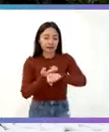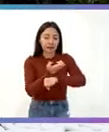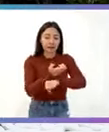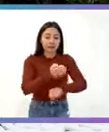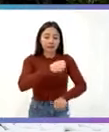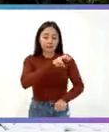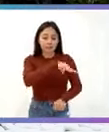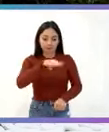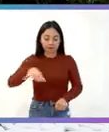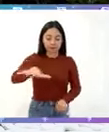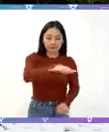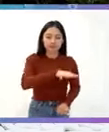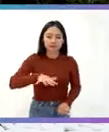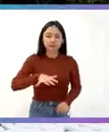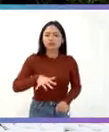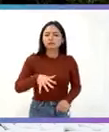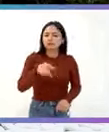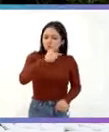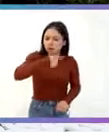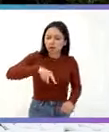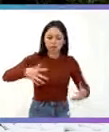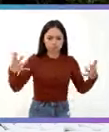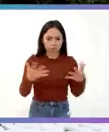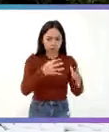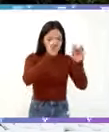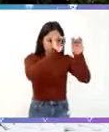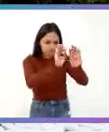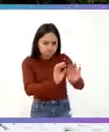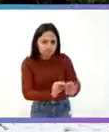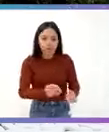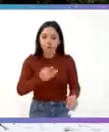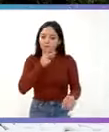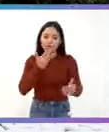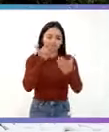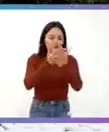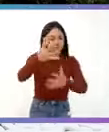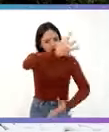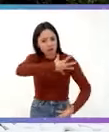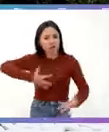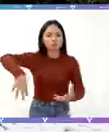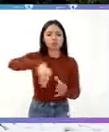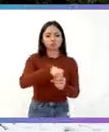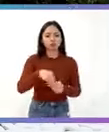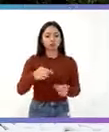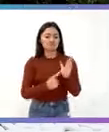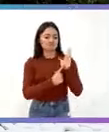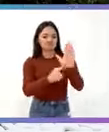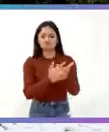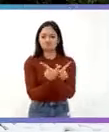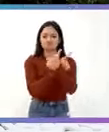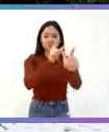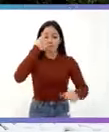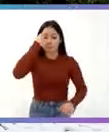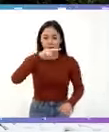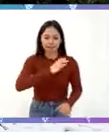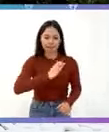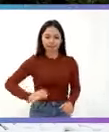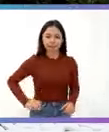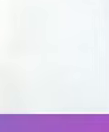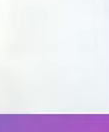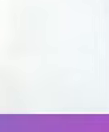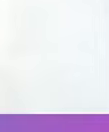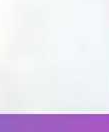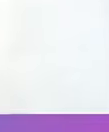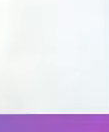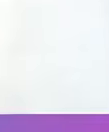las problemáticas en el estado. El resultado final será un documento público que integrará las propuestas planteadas a las